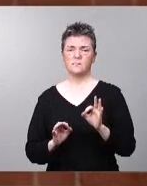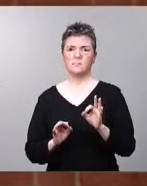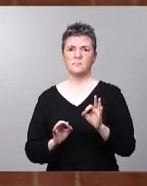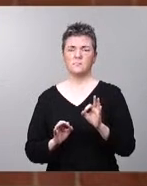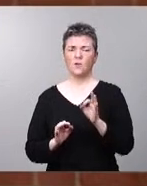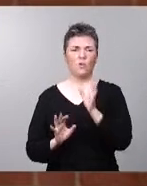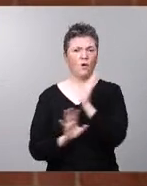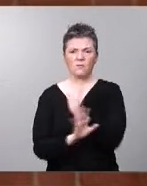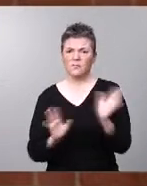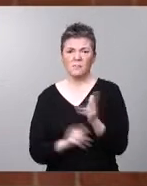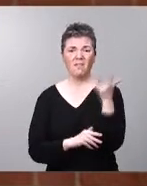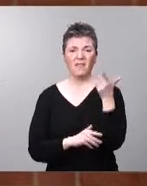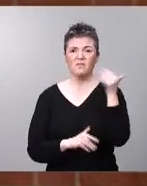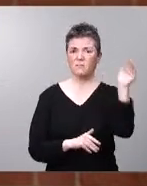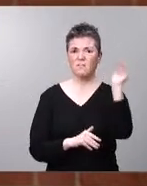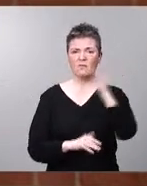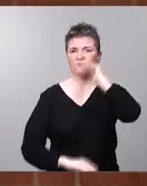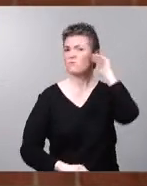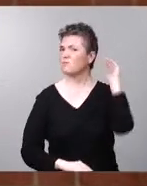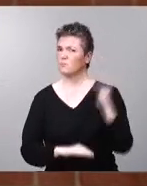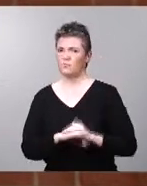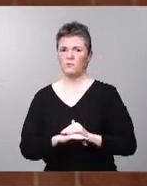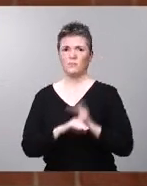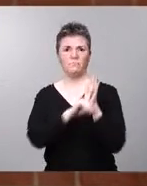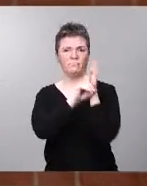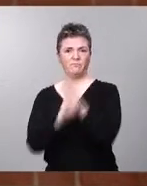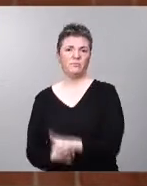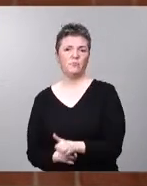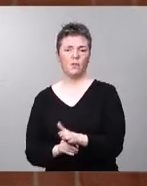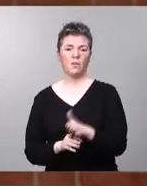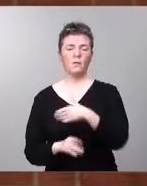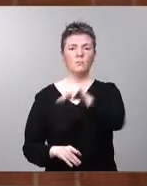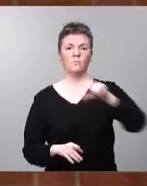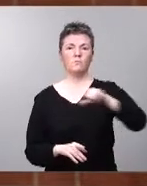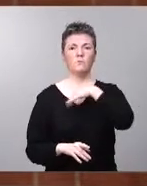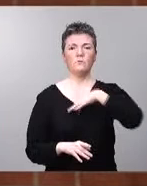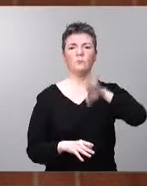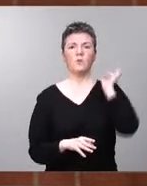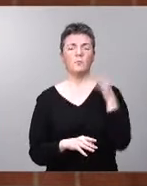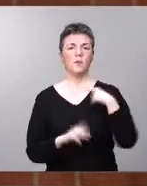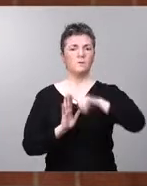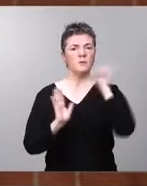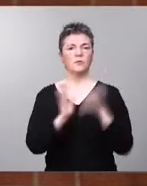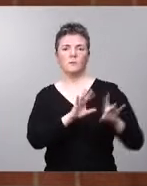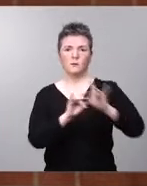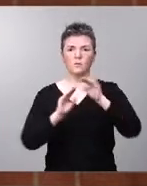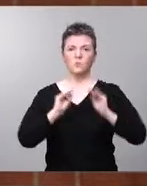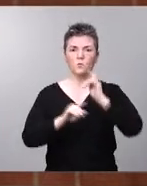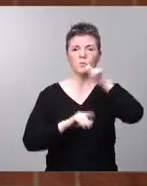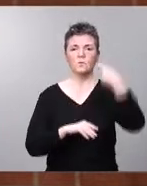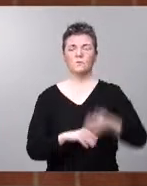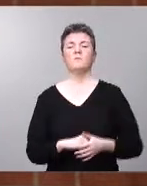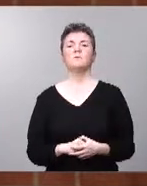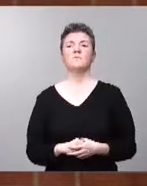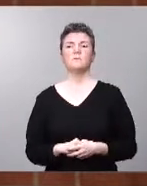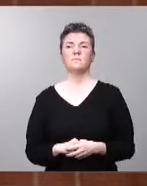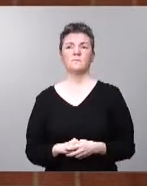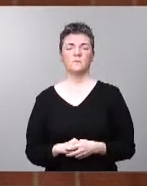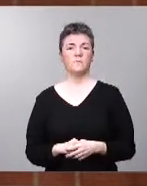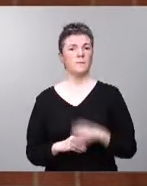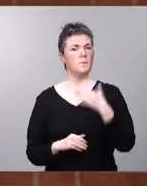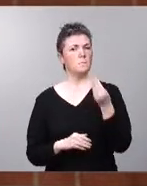internacional de la soberanía nacional y de la integridad territorial de ucrania y es algo más